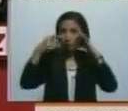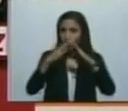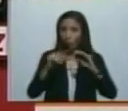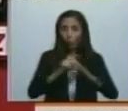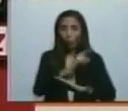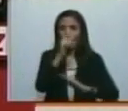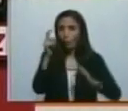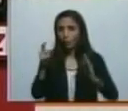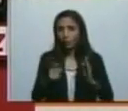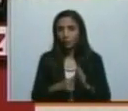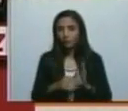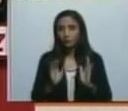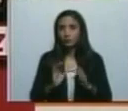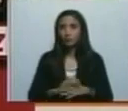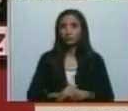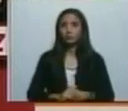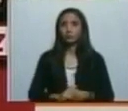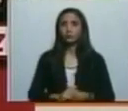las